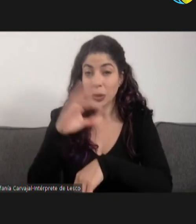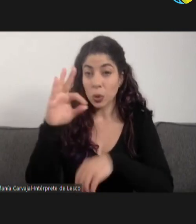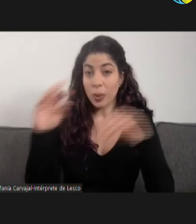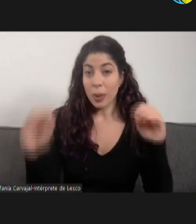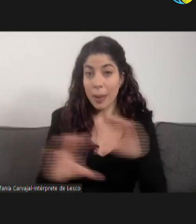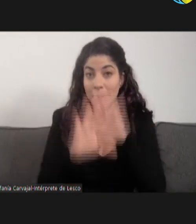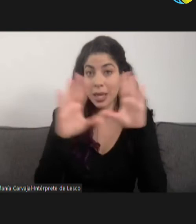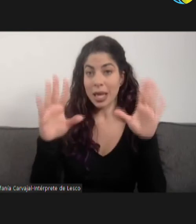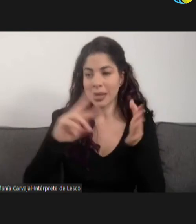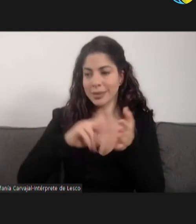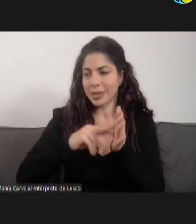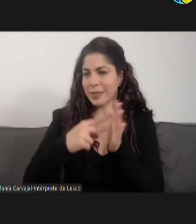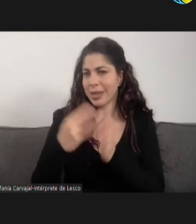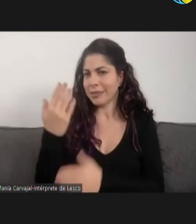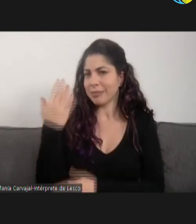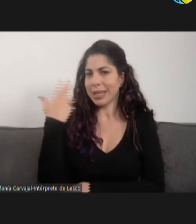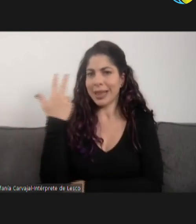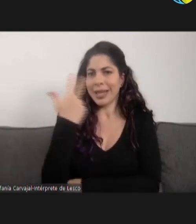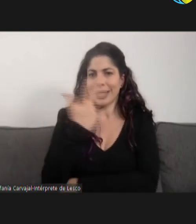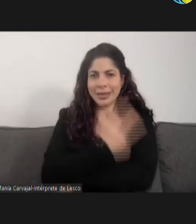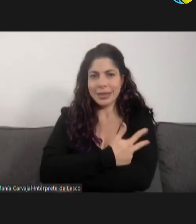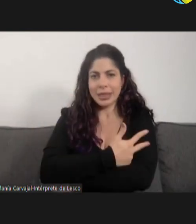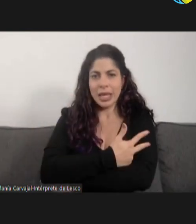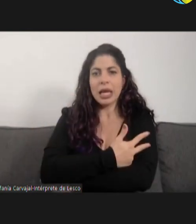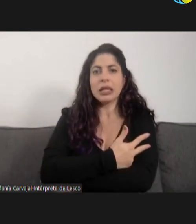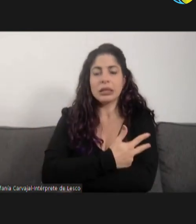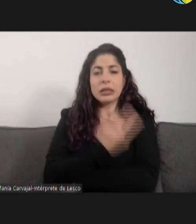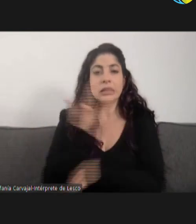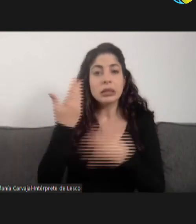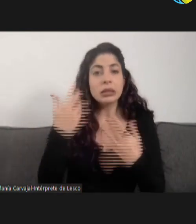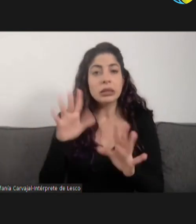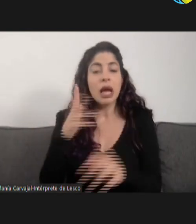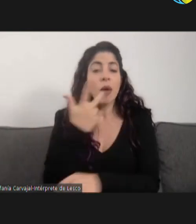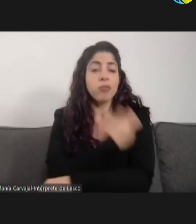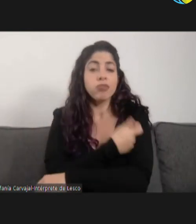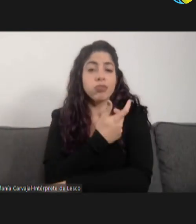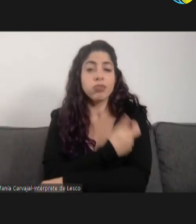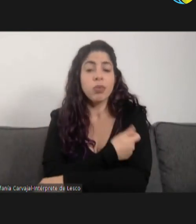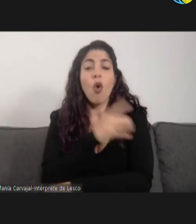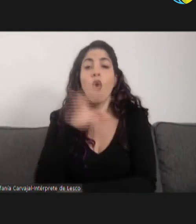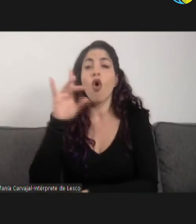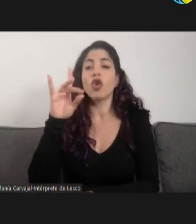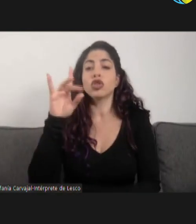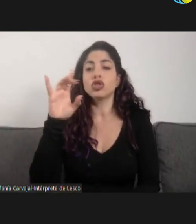o sea, hace 3 días, se habían aplicado